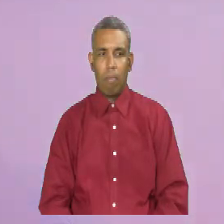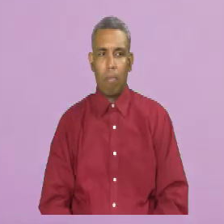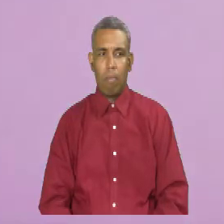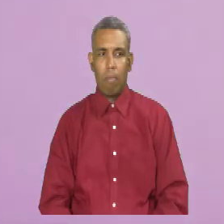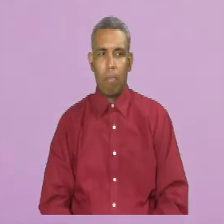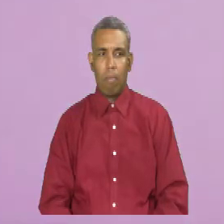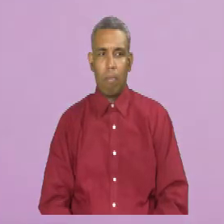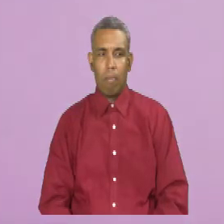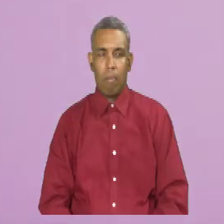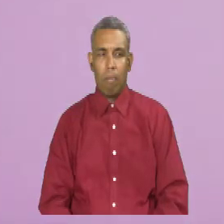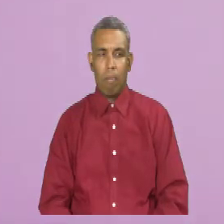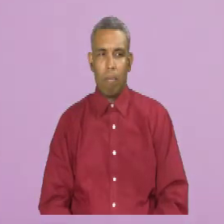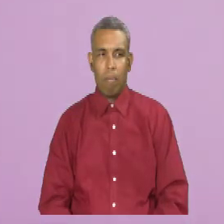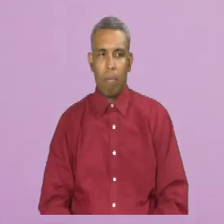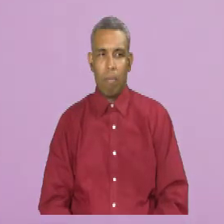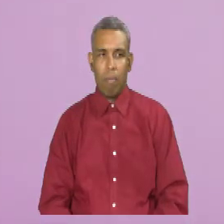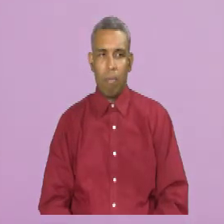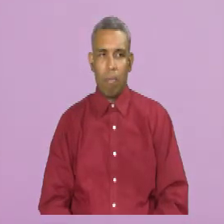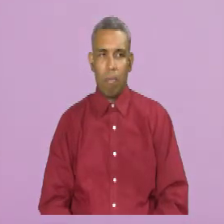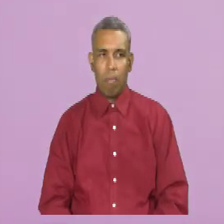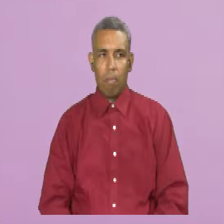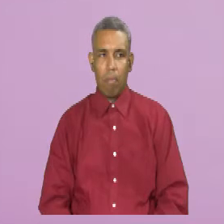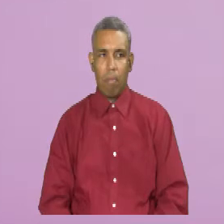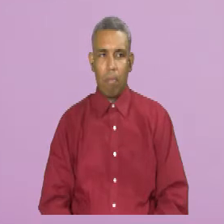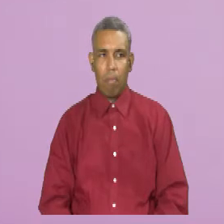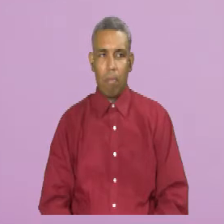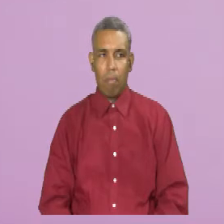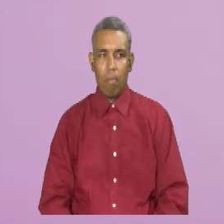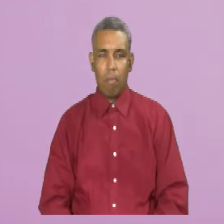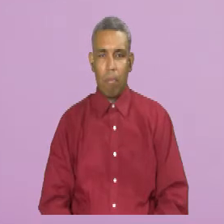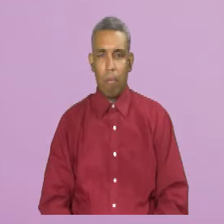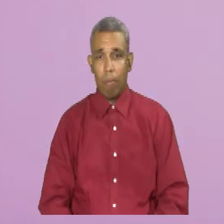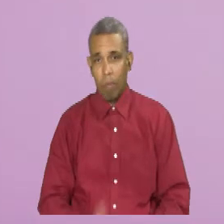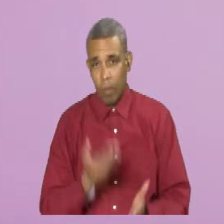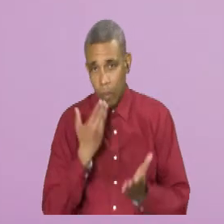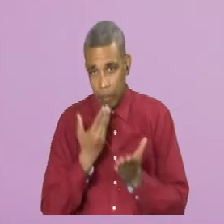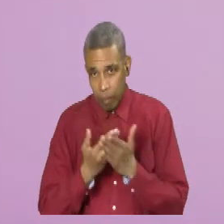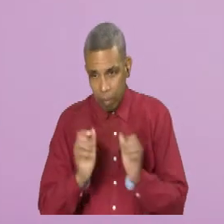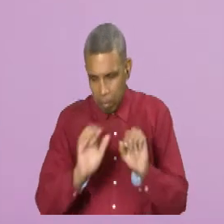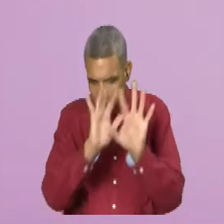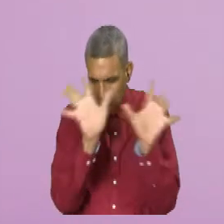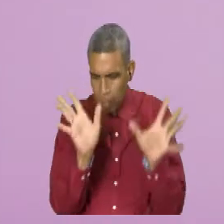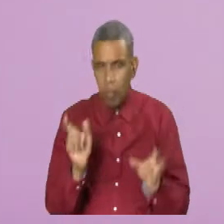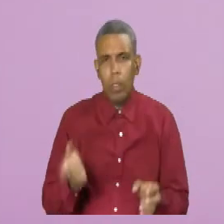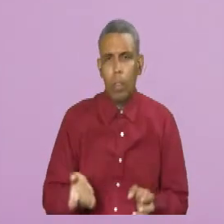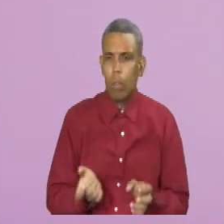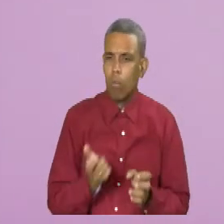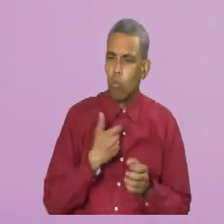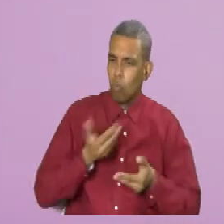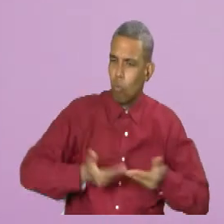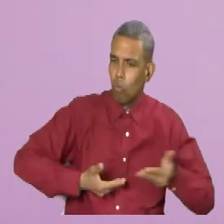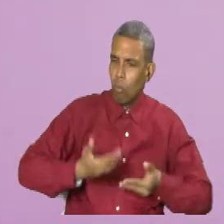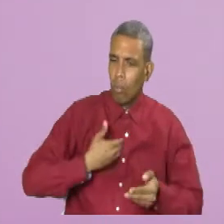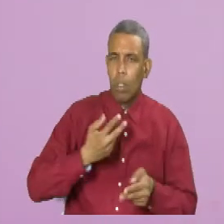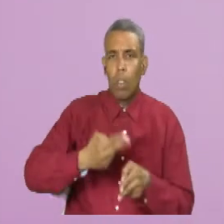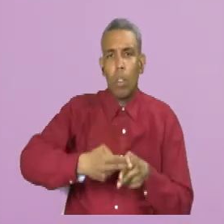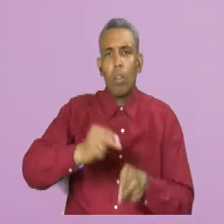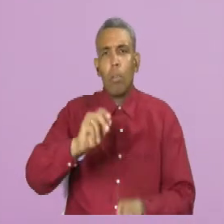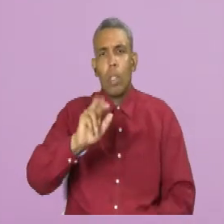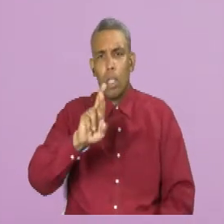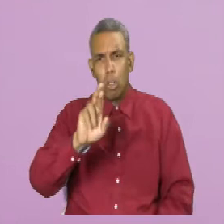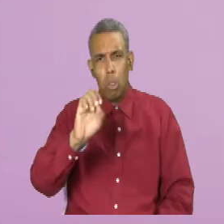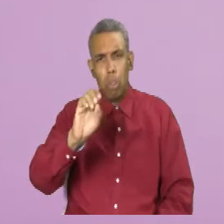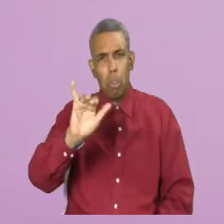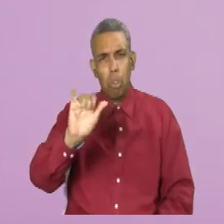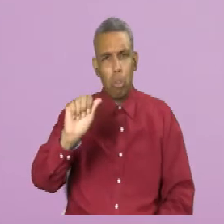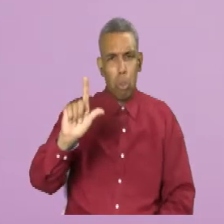Buenos días, hoy les voy a hablar del el servicio especial que tenemos en la casa, que es el Royal. El Royal es un producto estrella porque está hecho